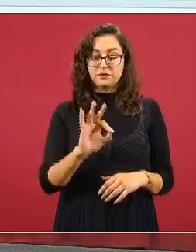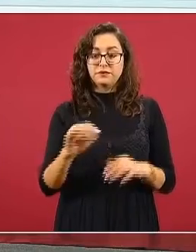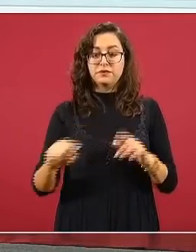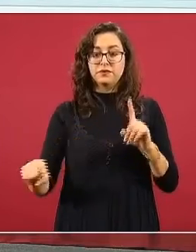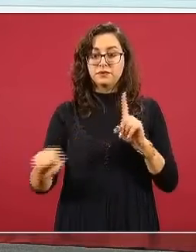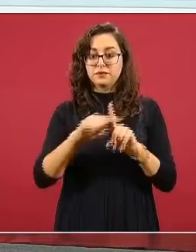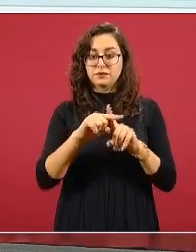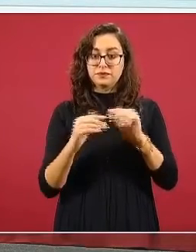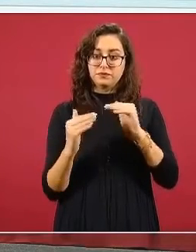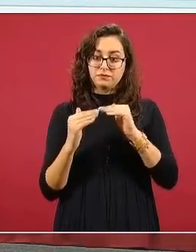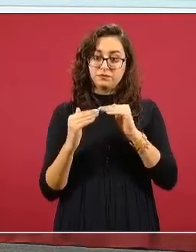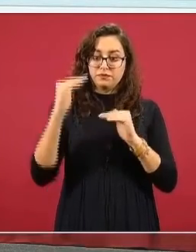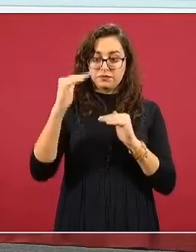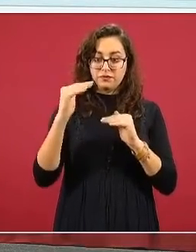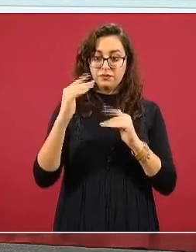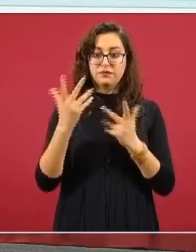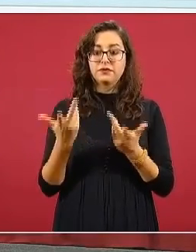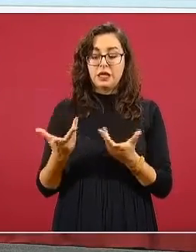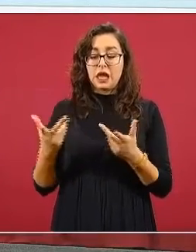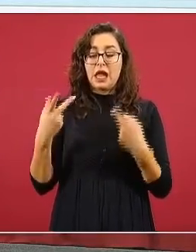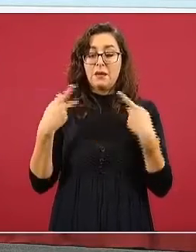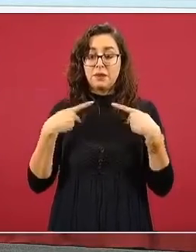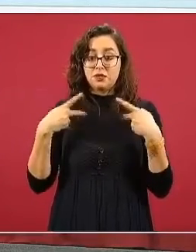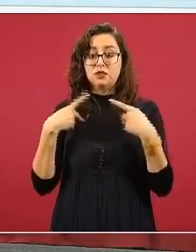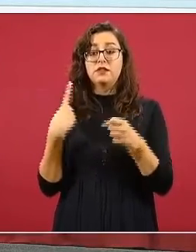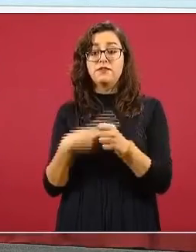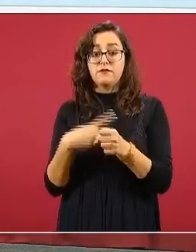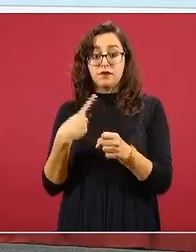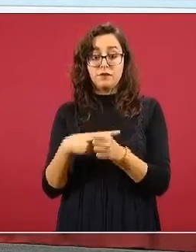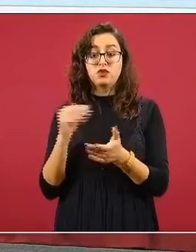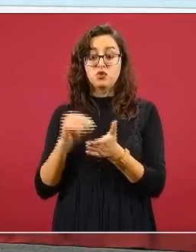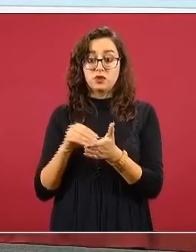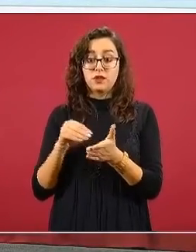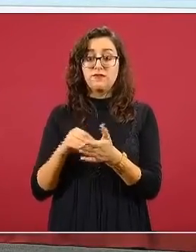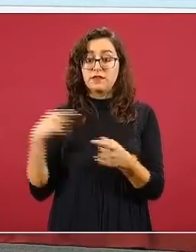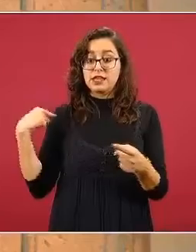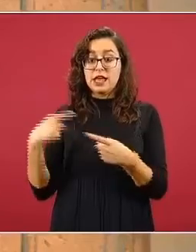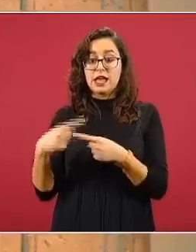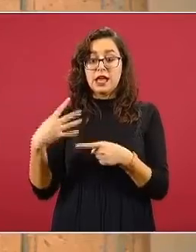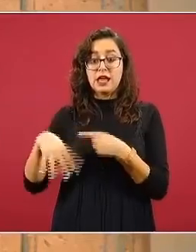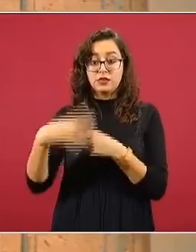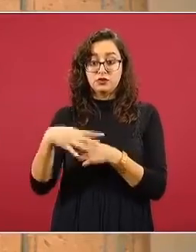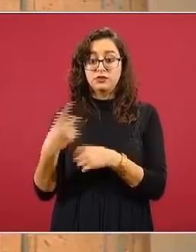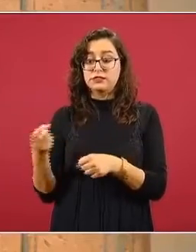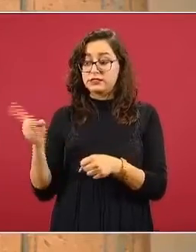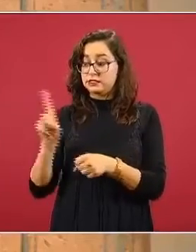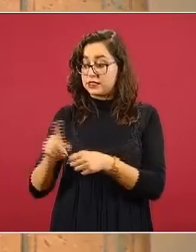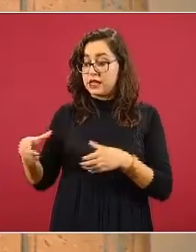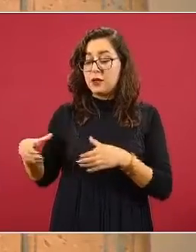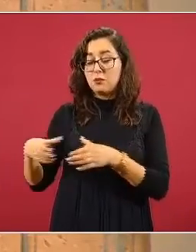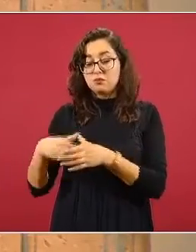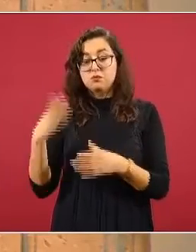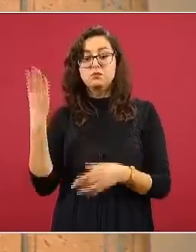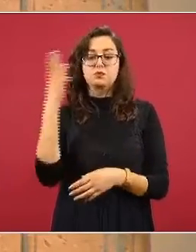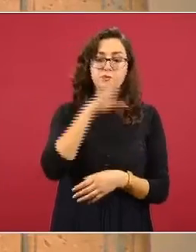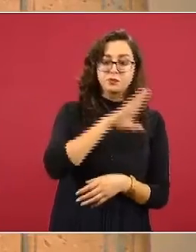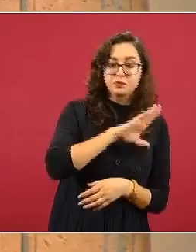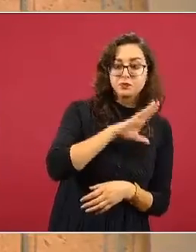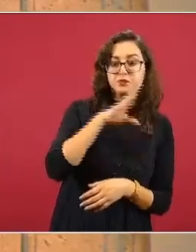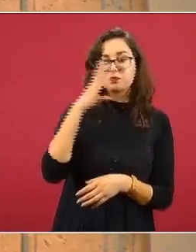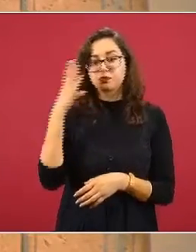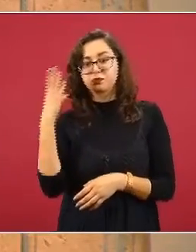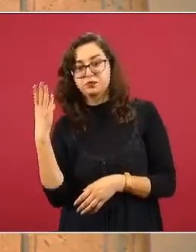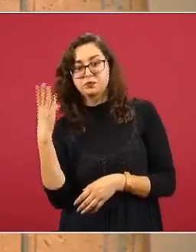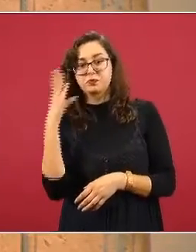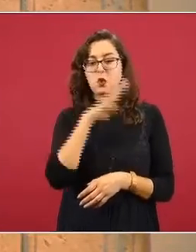porcentual nuevamente los casos activos estimados, y hemos visto que este porcentaje ha estado precisamente fluctuando en la mayor cantidad de